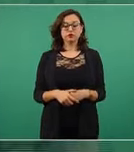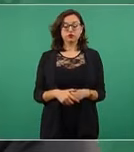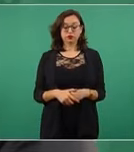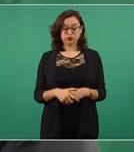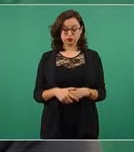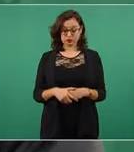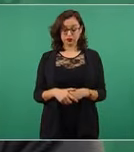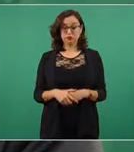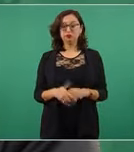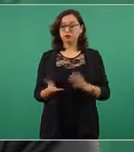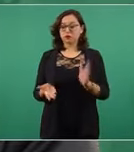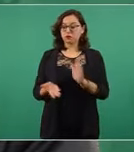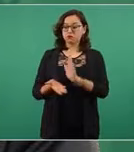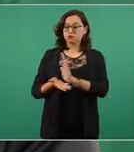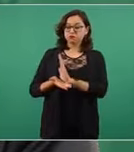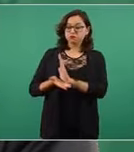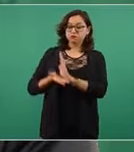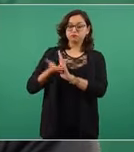en un 3%,